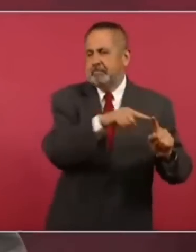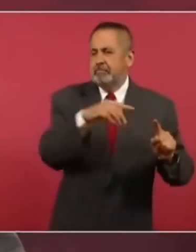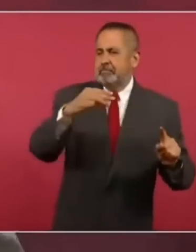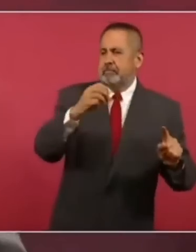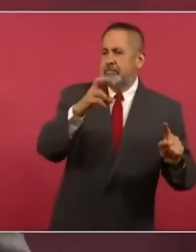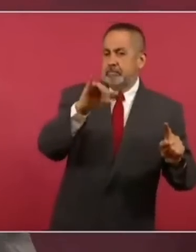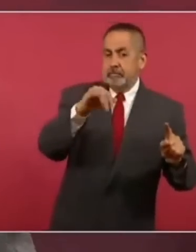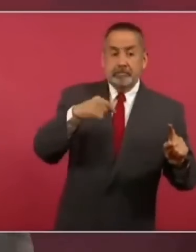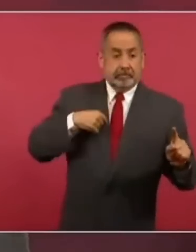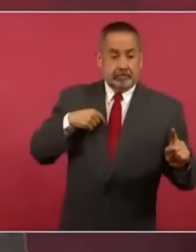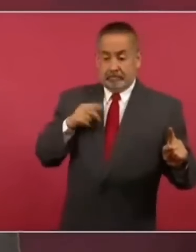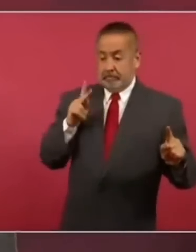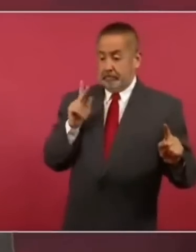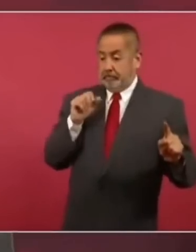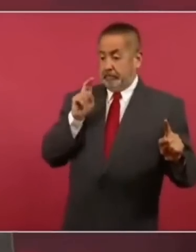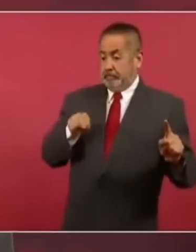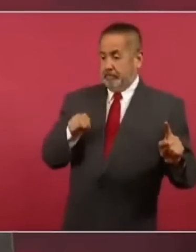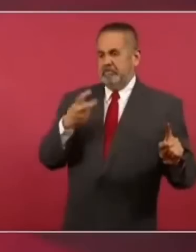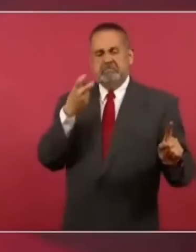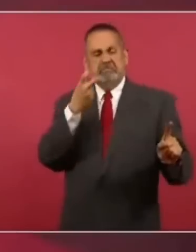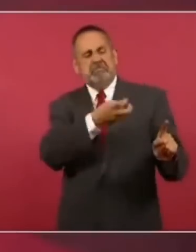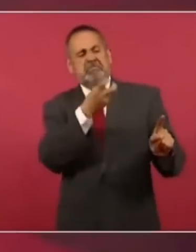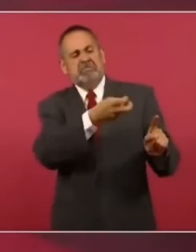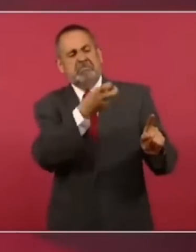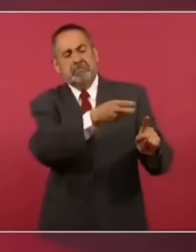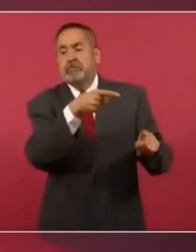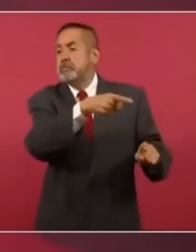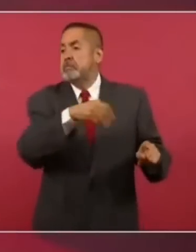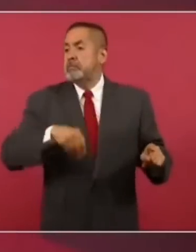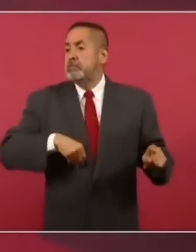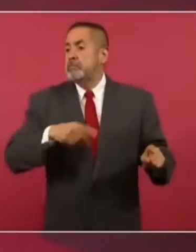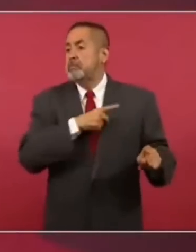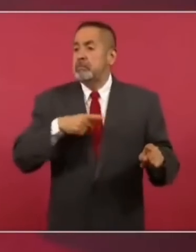porque habían endeudado a Coahuila.